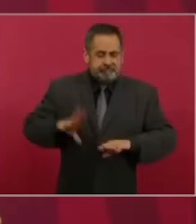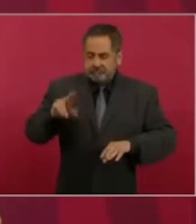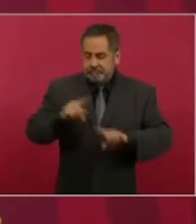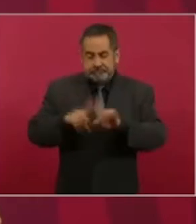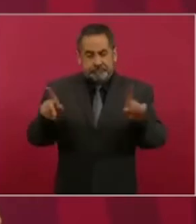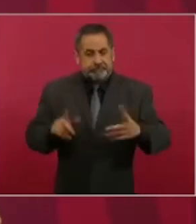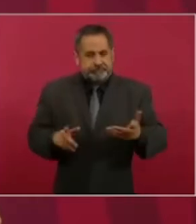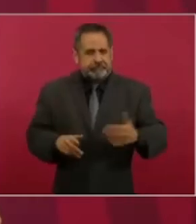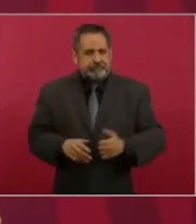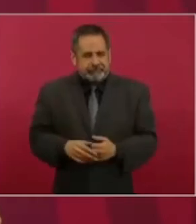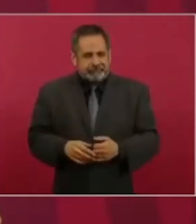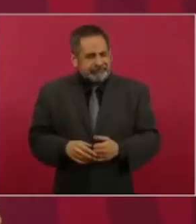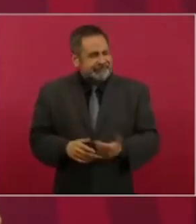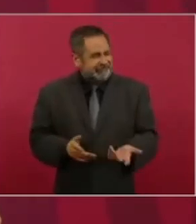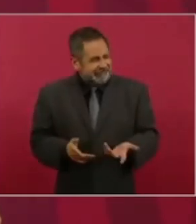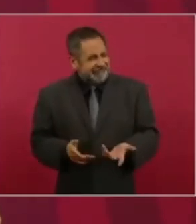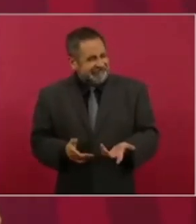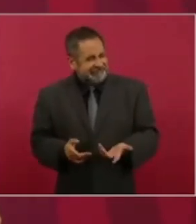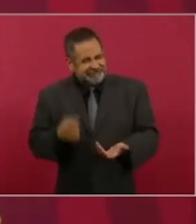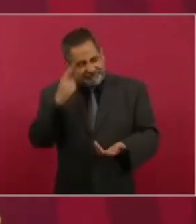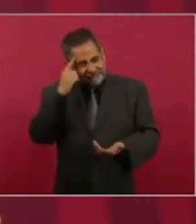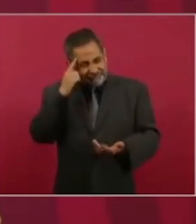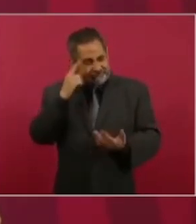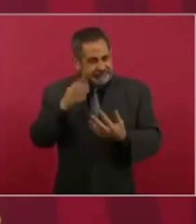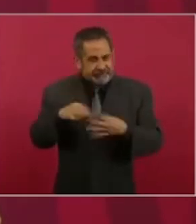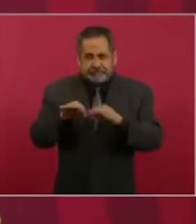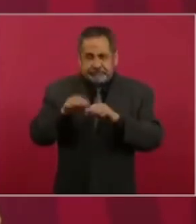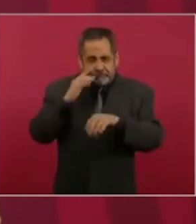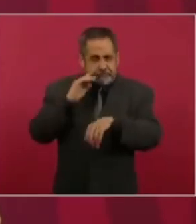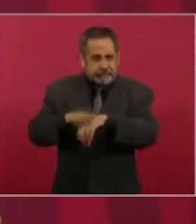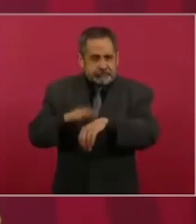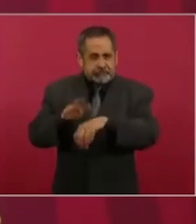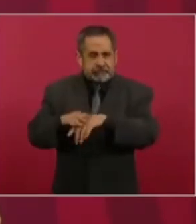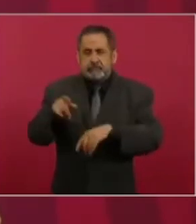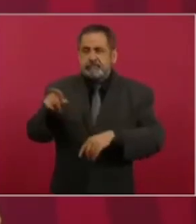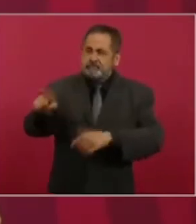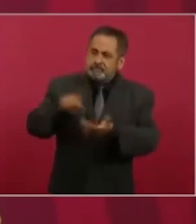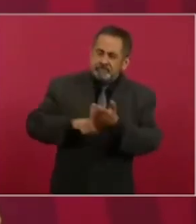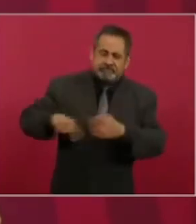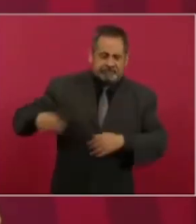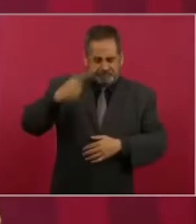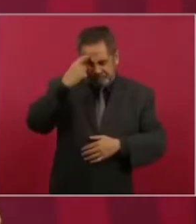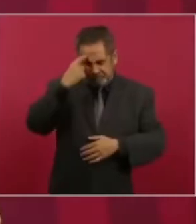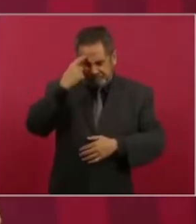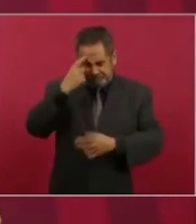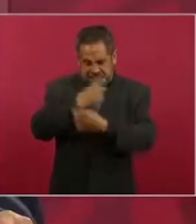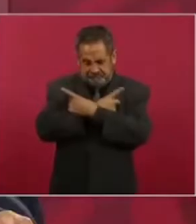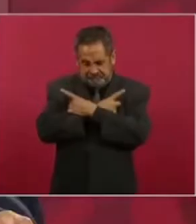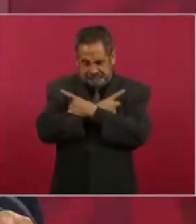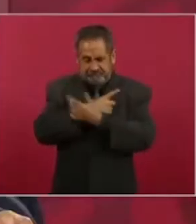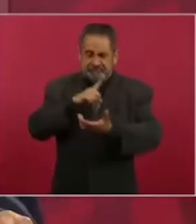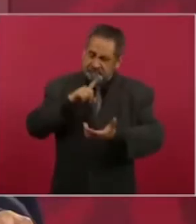Fíjense la importancia de la moral